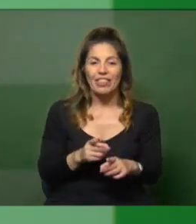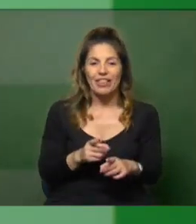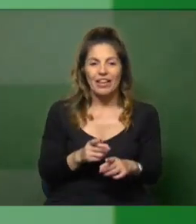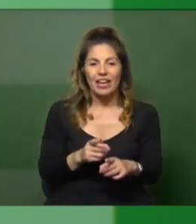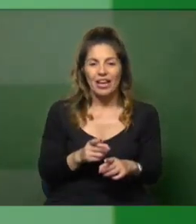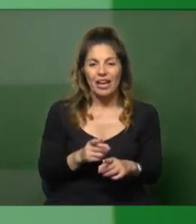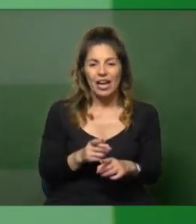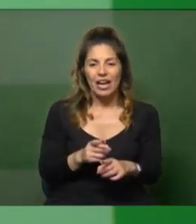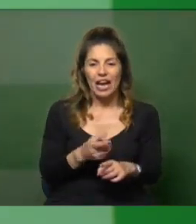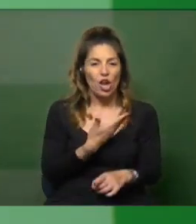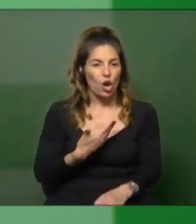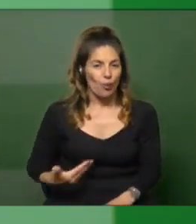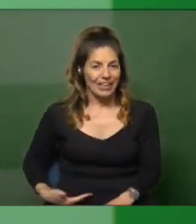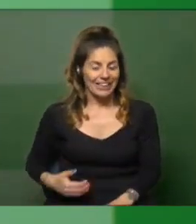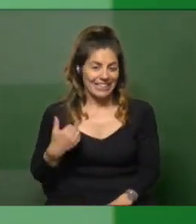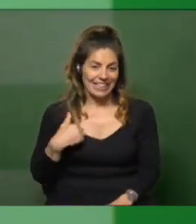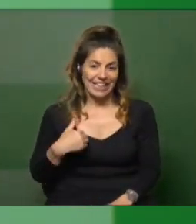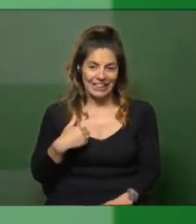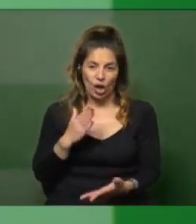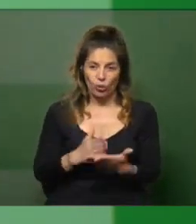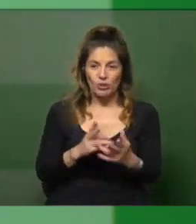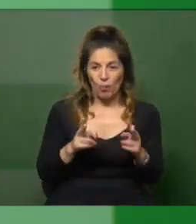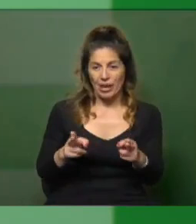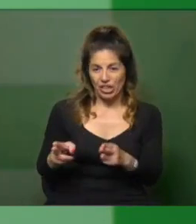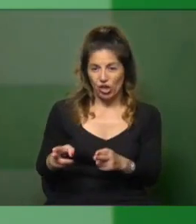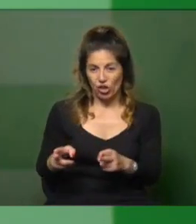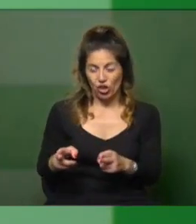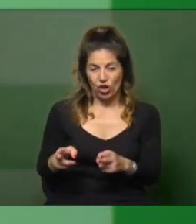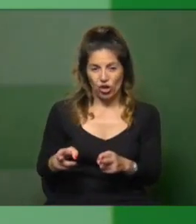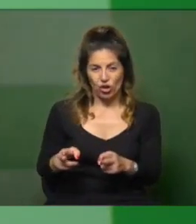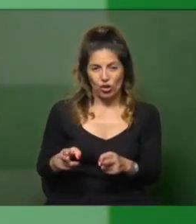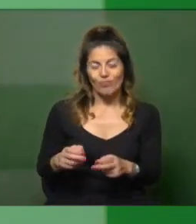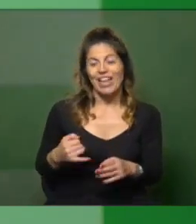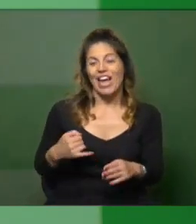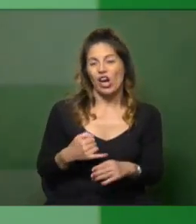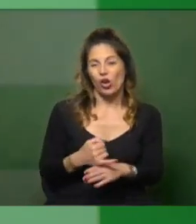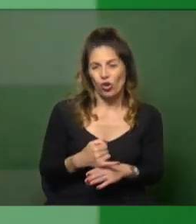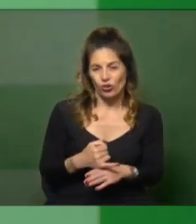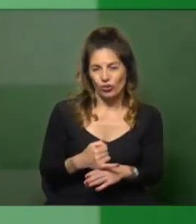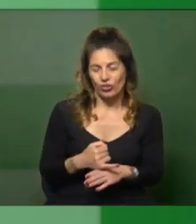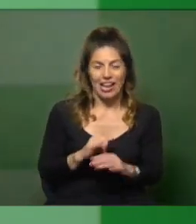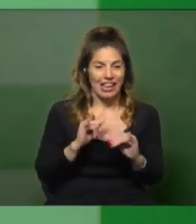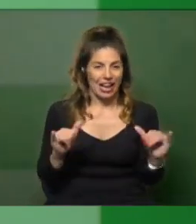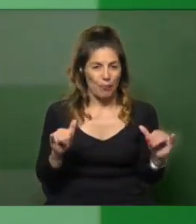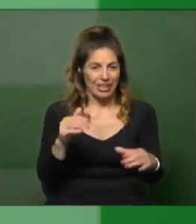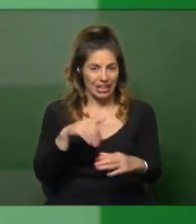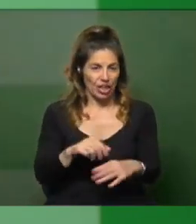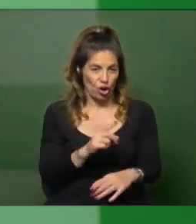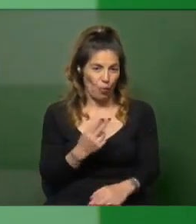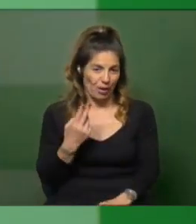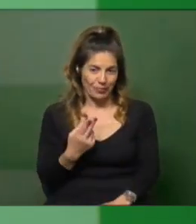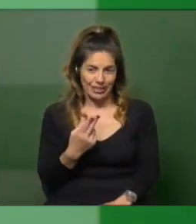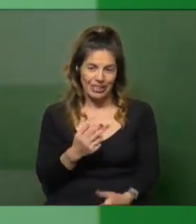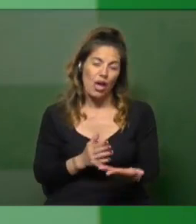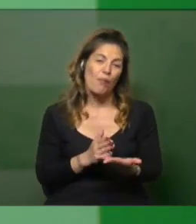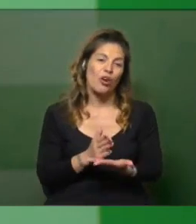a a los gobernantes en Argentina de los últimos periodos No creo que sería un gran error la campaña electoral no lo permite porque